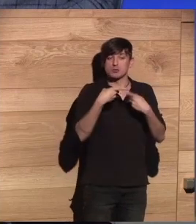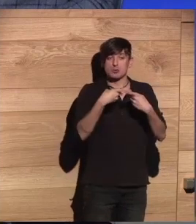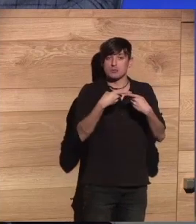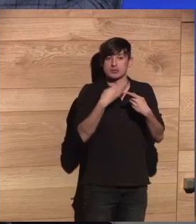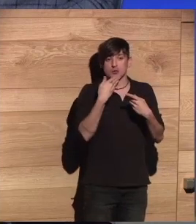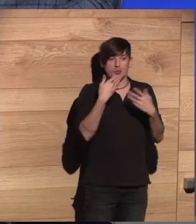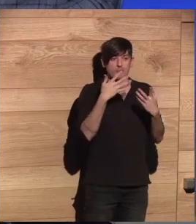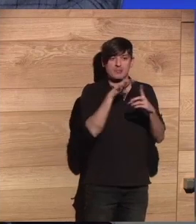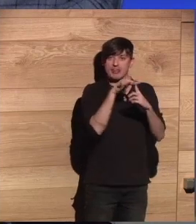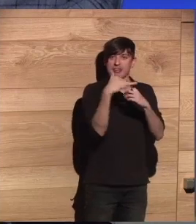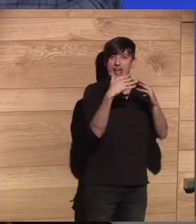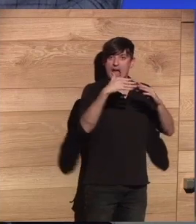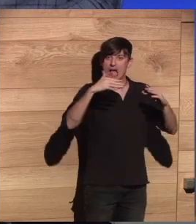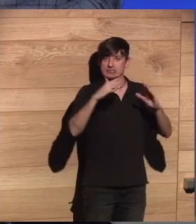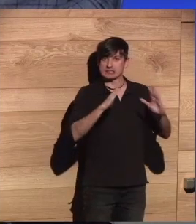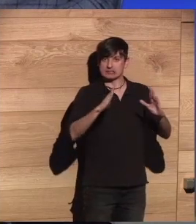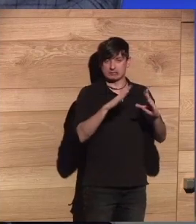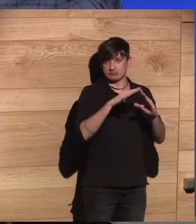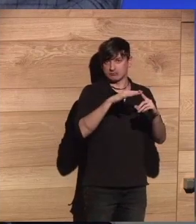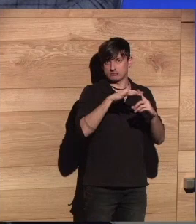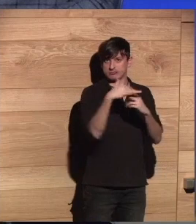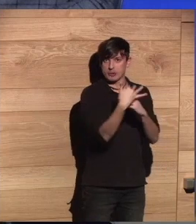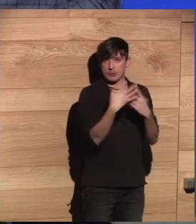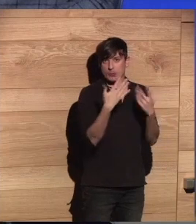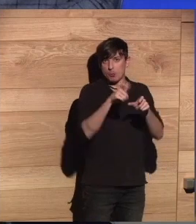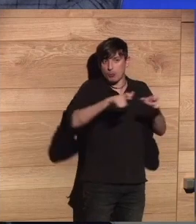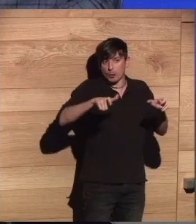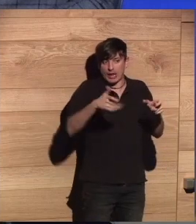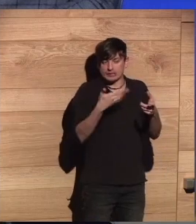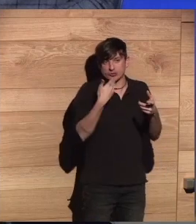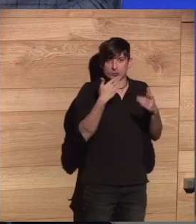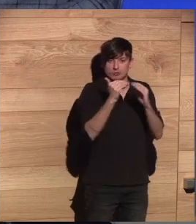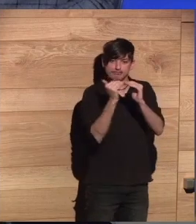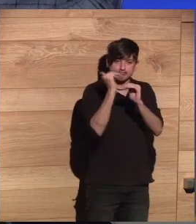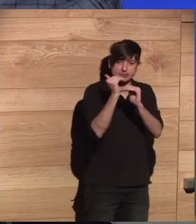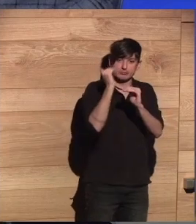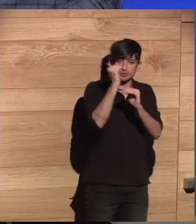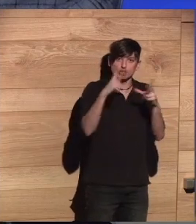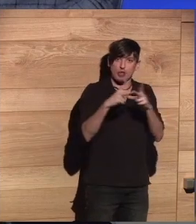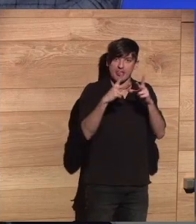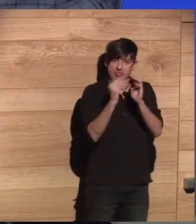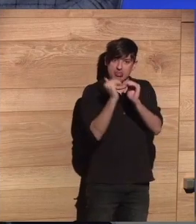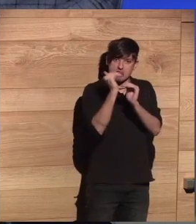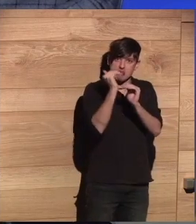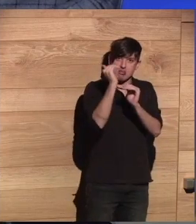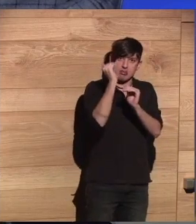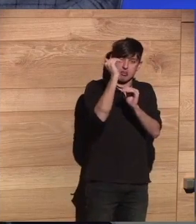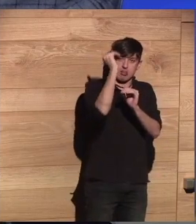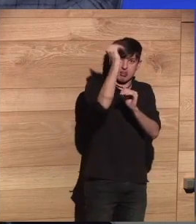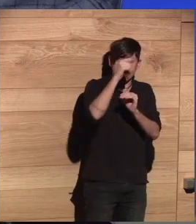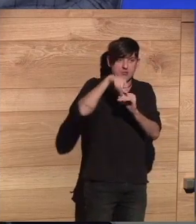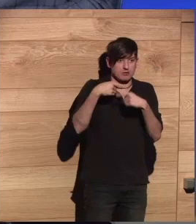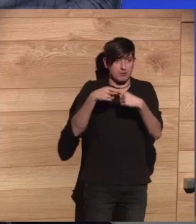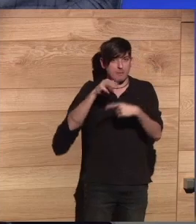estas escenas populares, sí, del segundo estrato de la capa social. Sí. Comparte también estos momentos como en Petrushka, en que